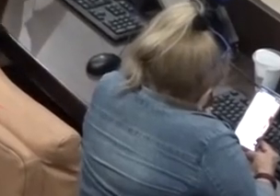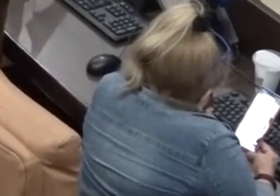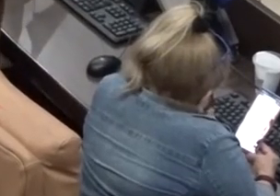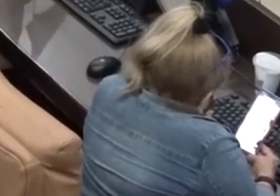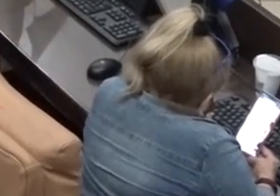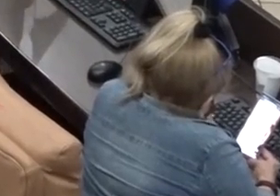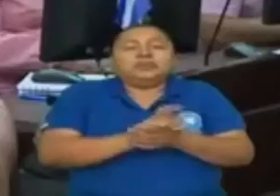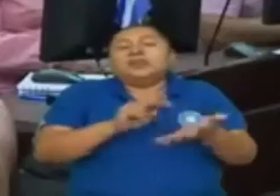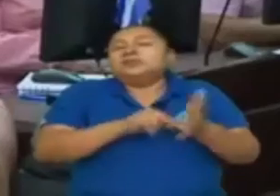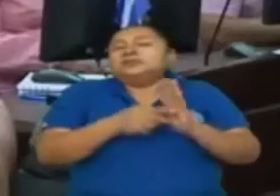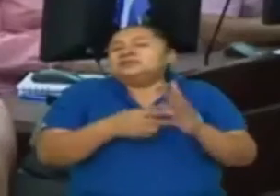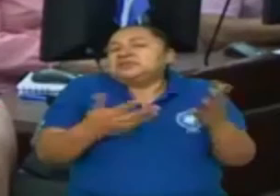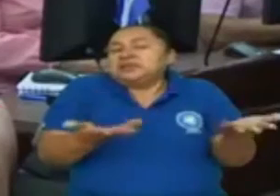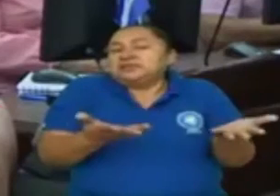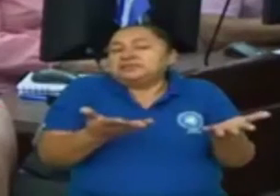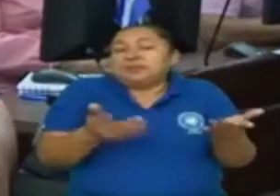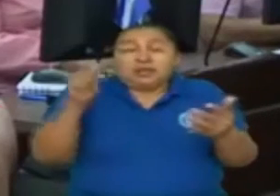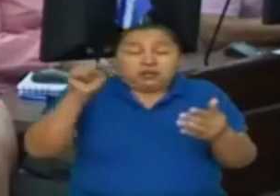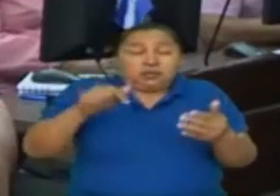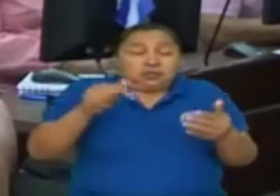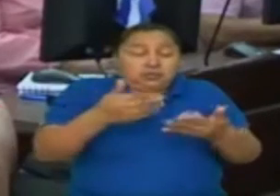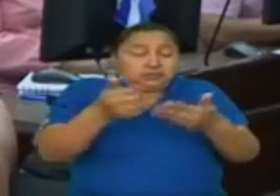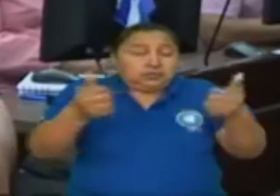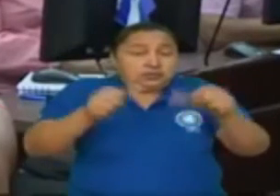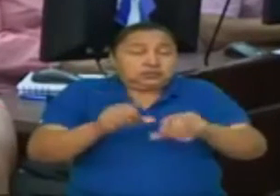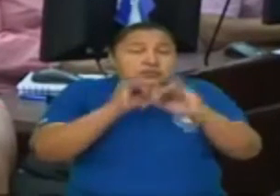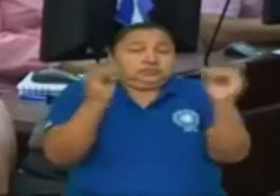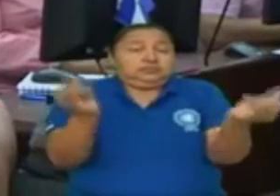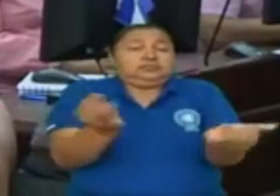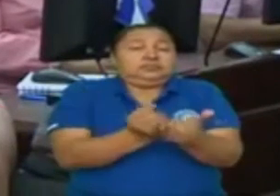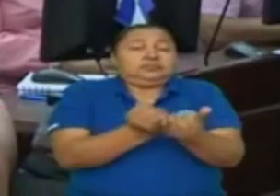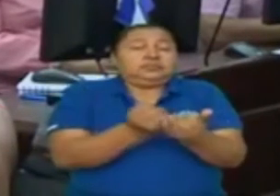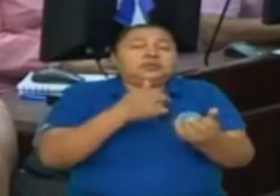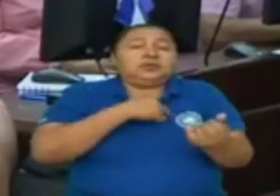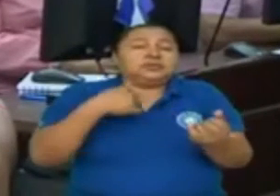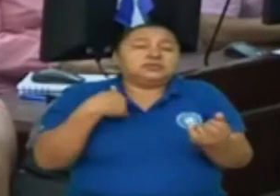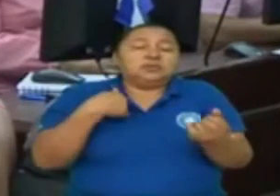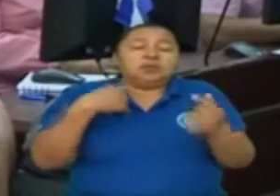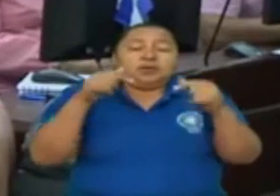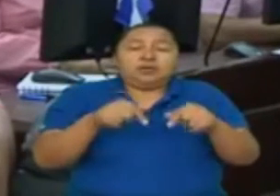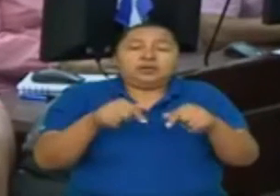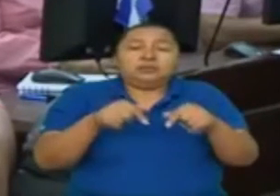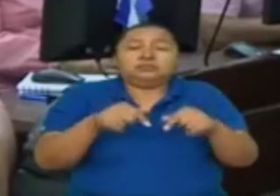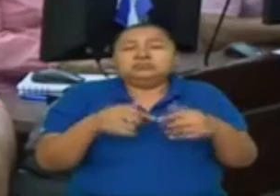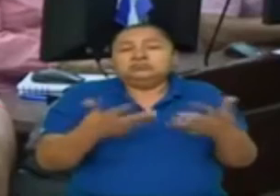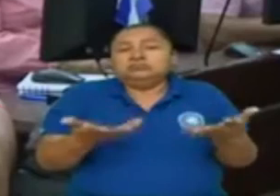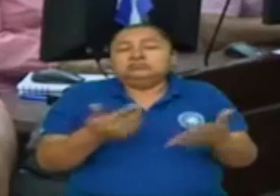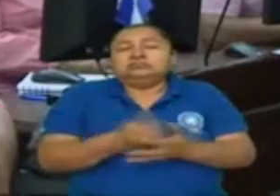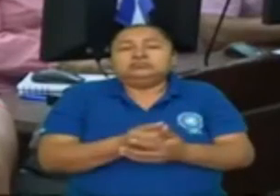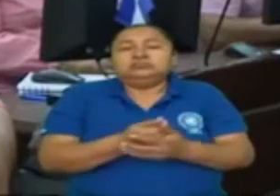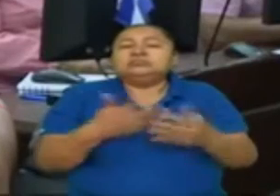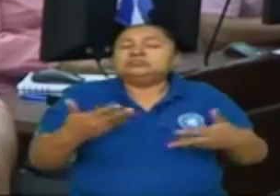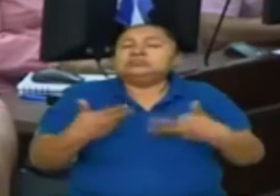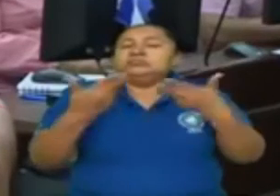En otras palabras, con este convenio internacional lo que estamos haciendo es